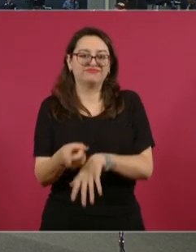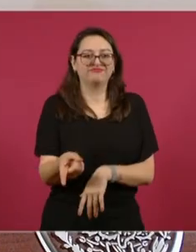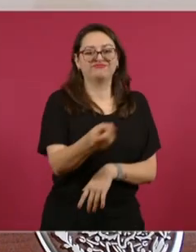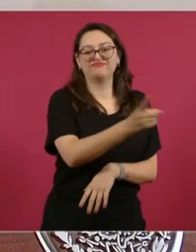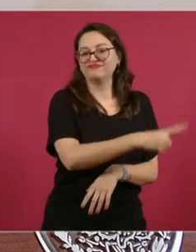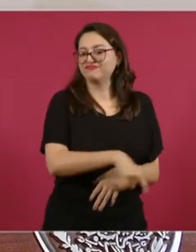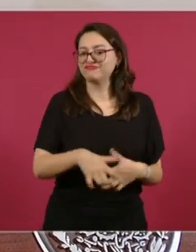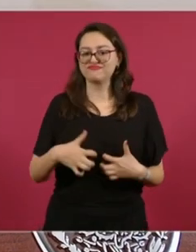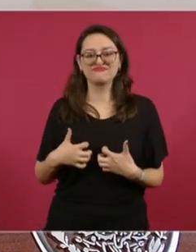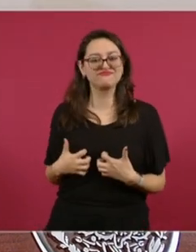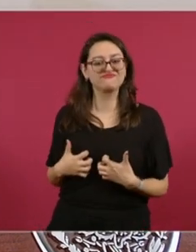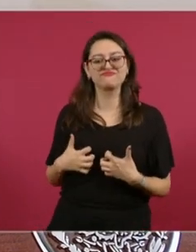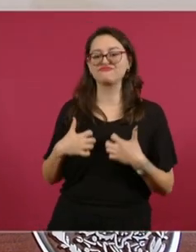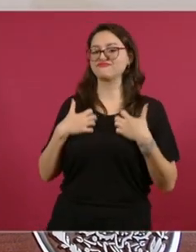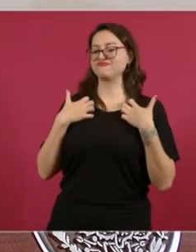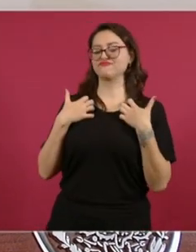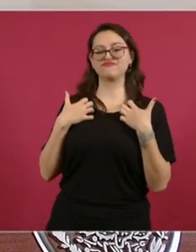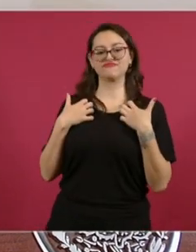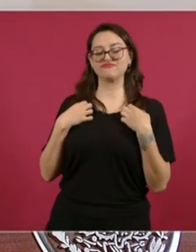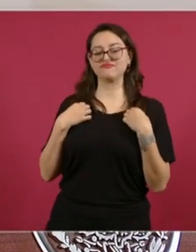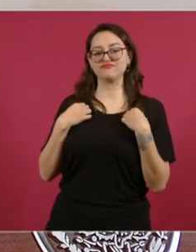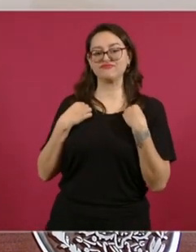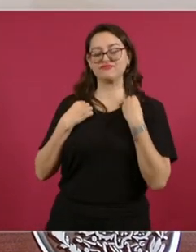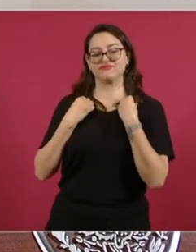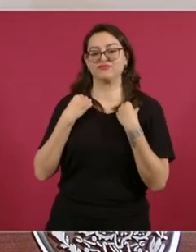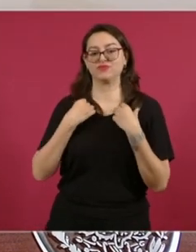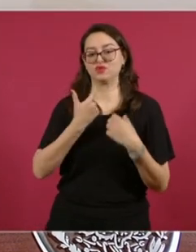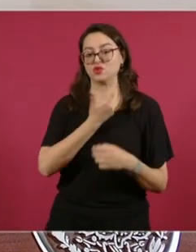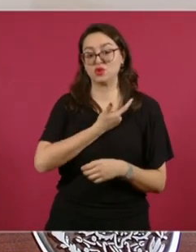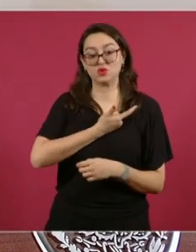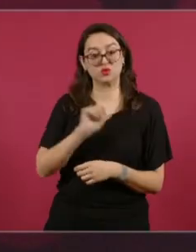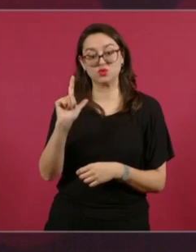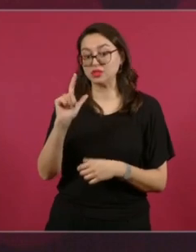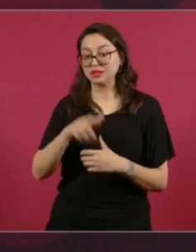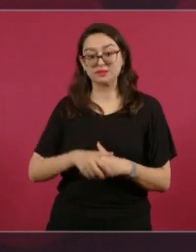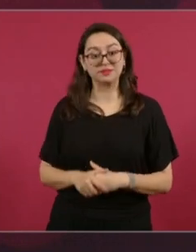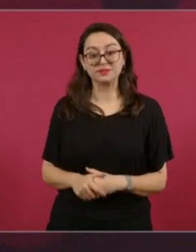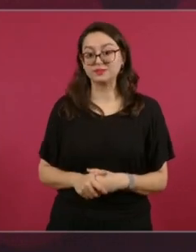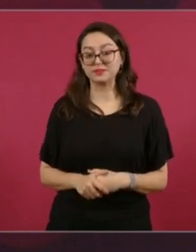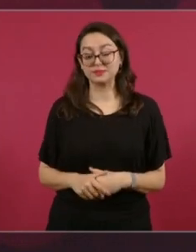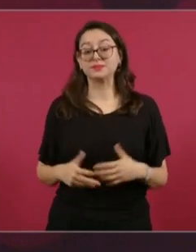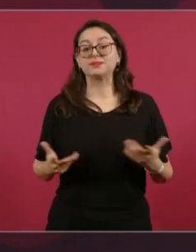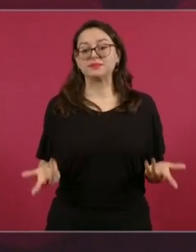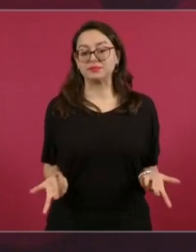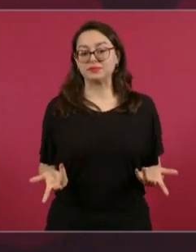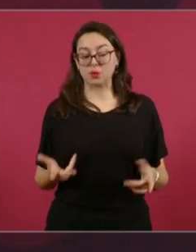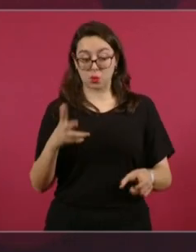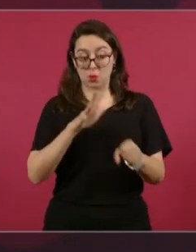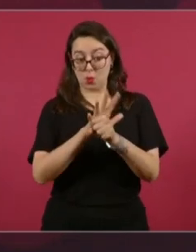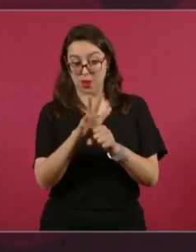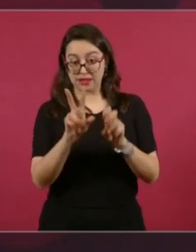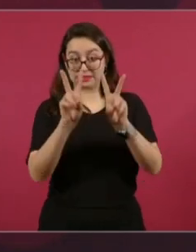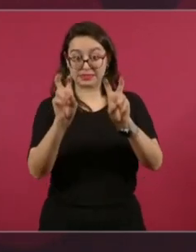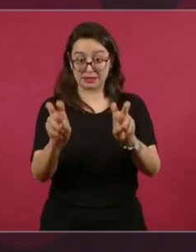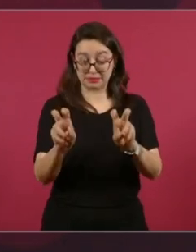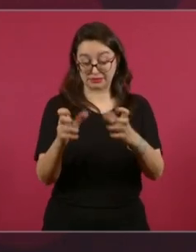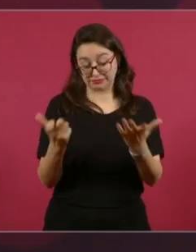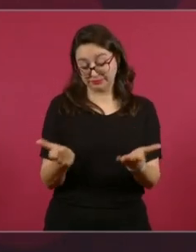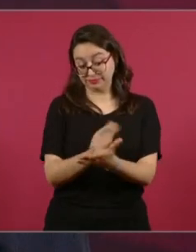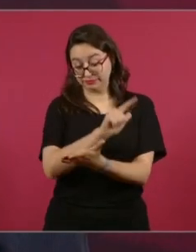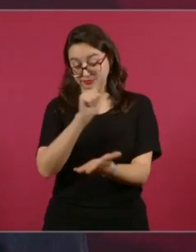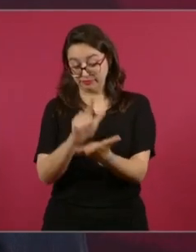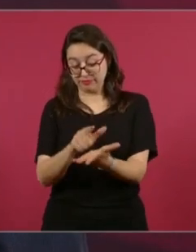sobre todo la eliminación del régimen de consolidación fiscal. Ese régimen de consolidación fiscal, ya lo he